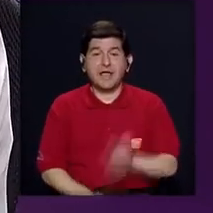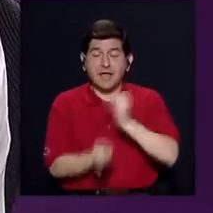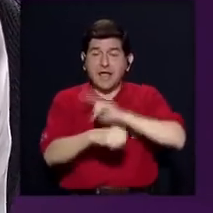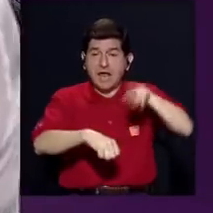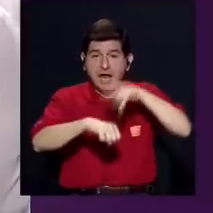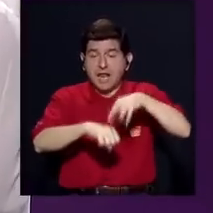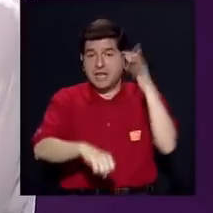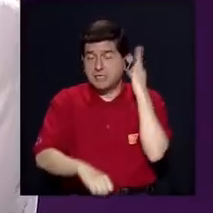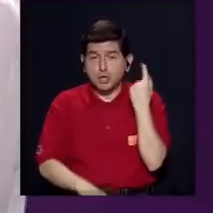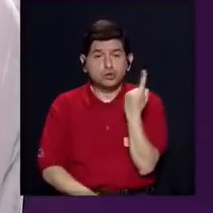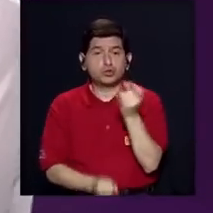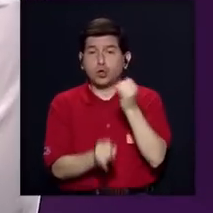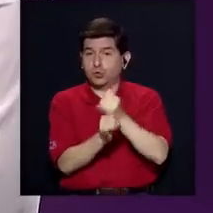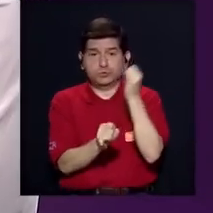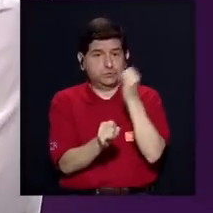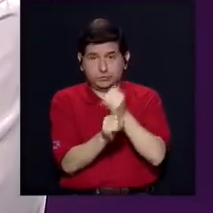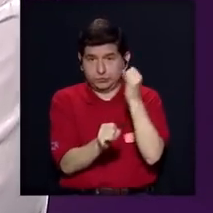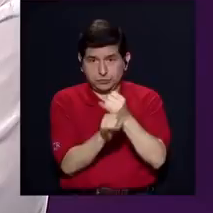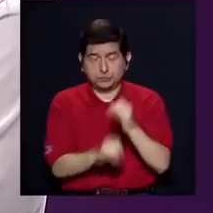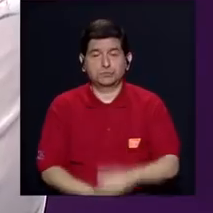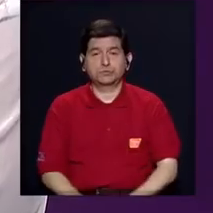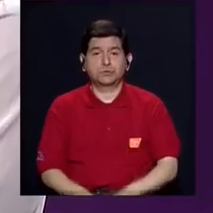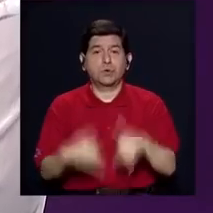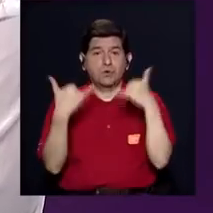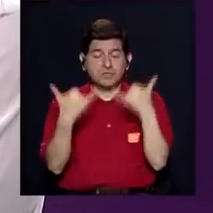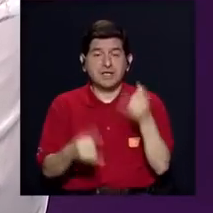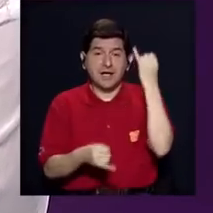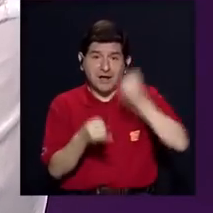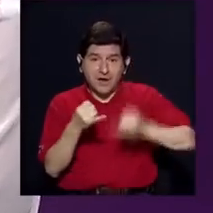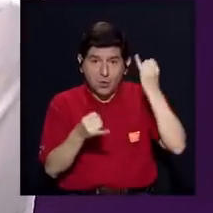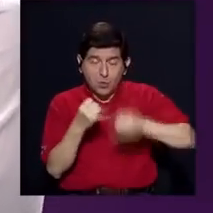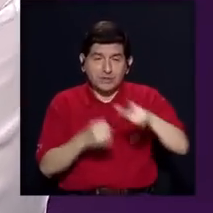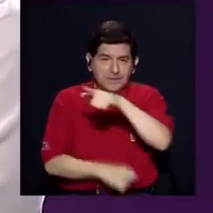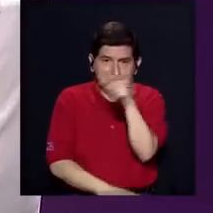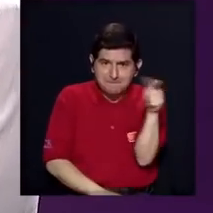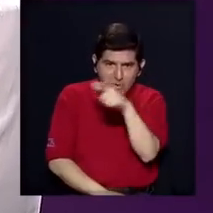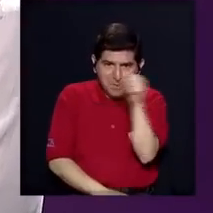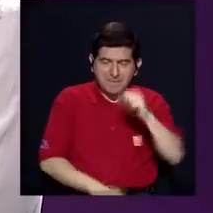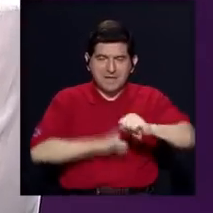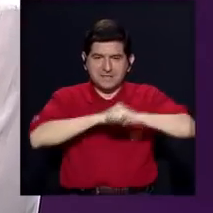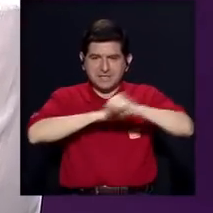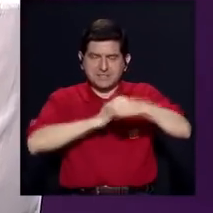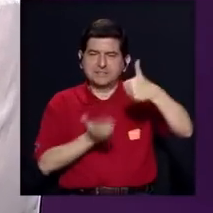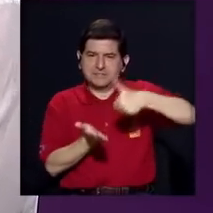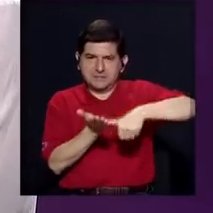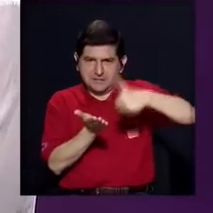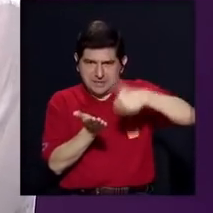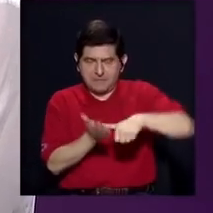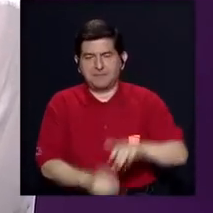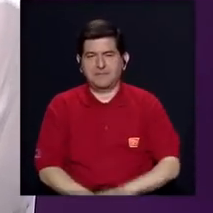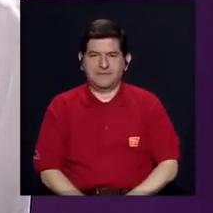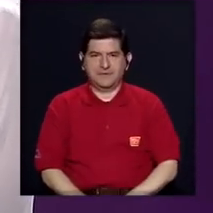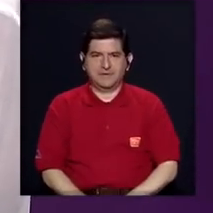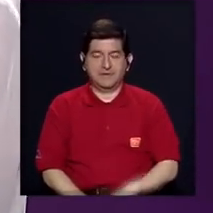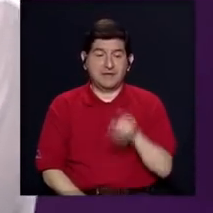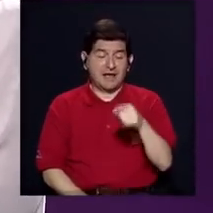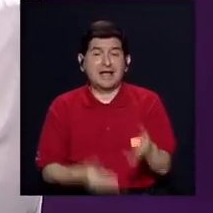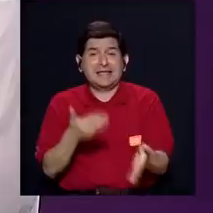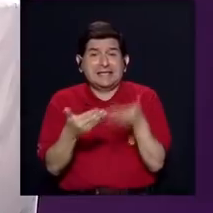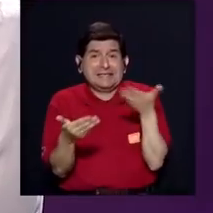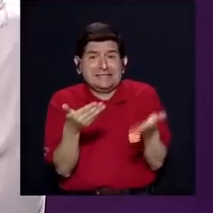la única institución que durante los últimos meses de campaña electoral estuvo a